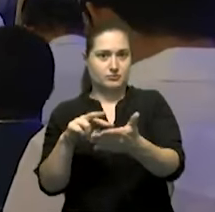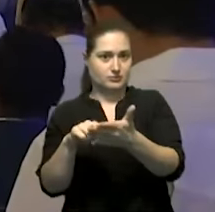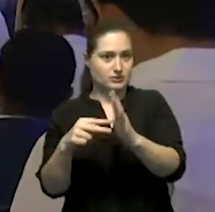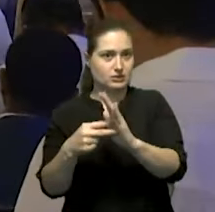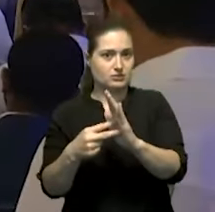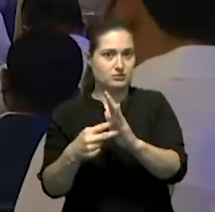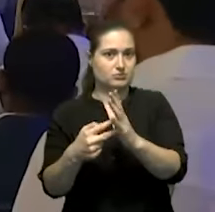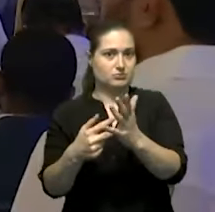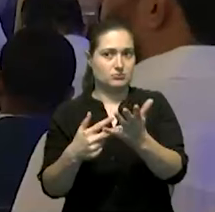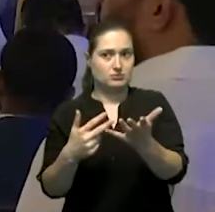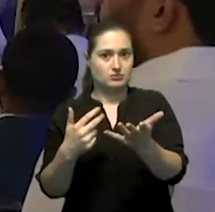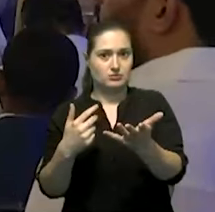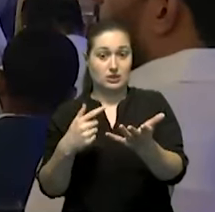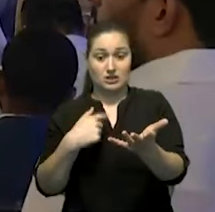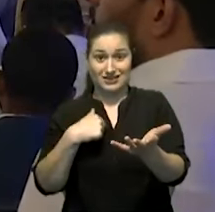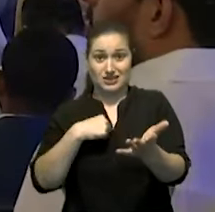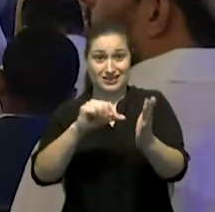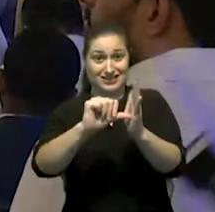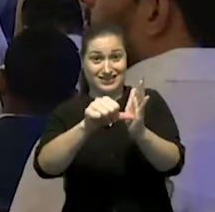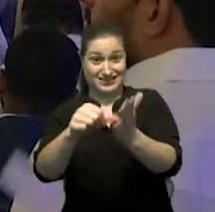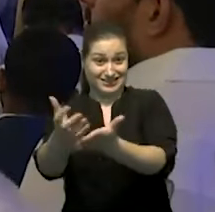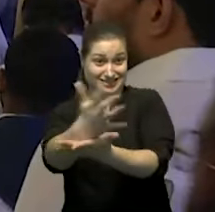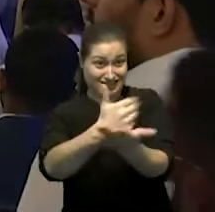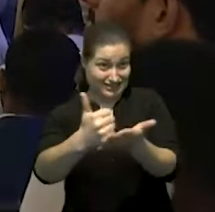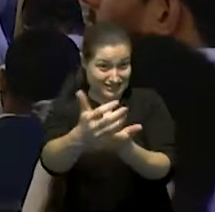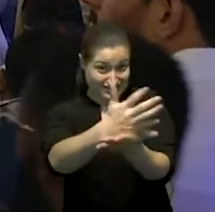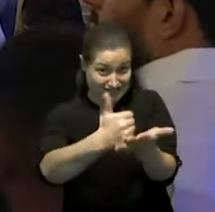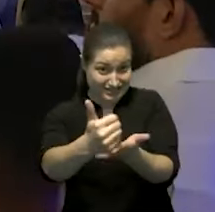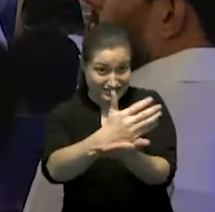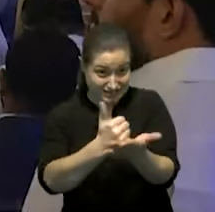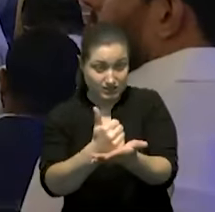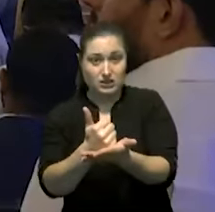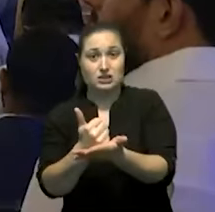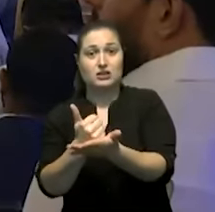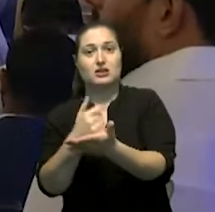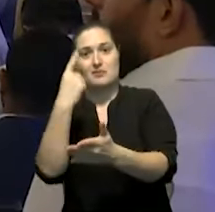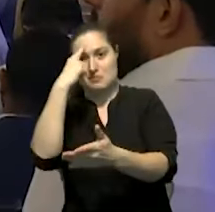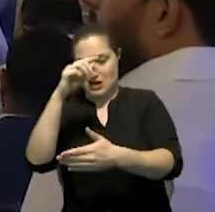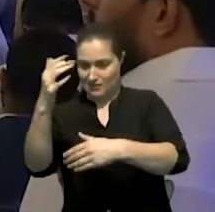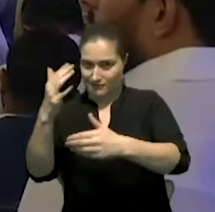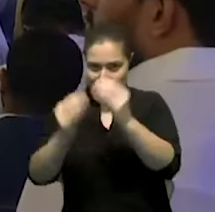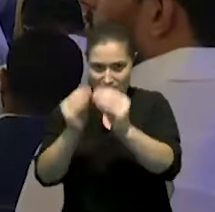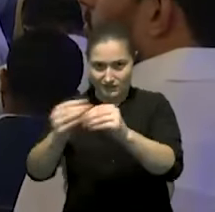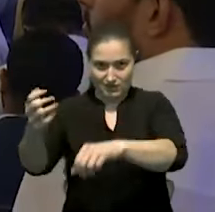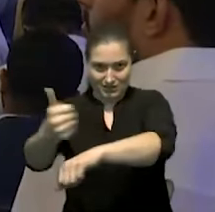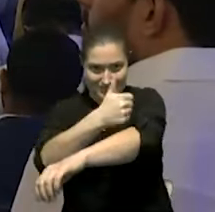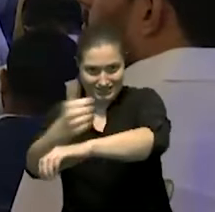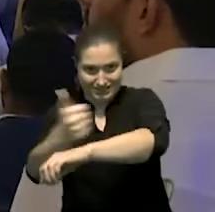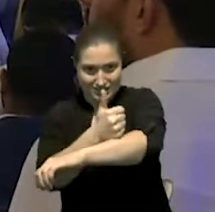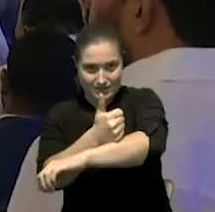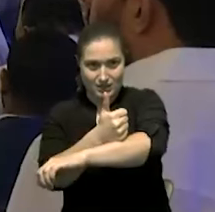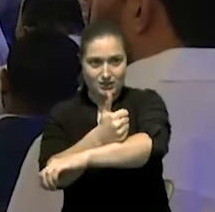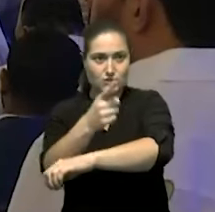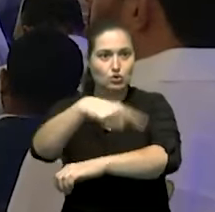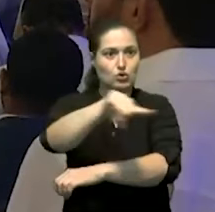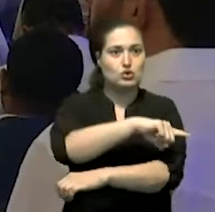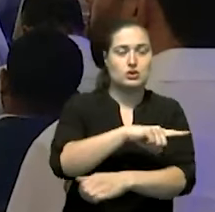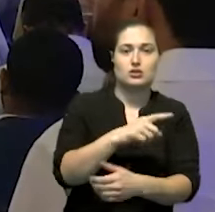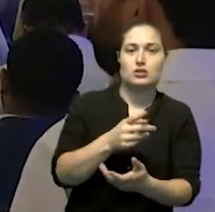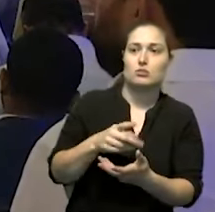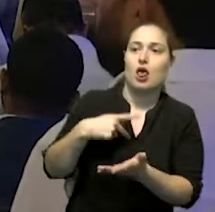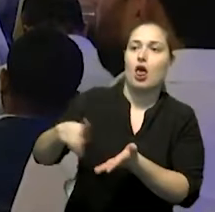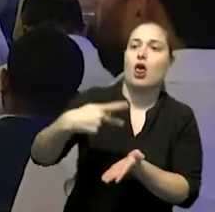eh capacidad de compra que pudiera estar afectada por los ingreso con el tema del sistema integrado de transporte